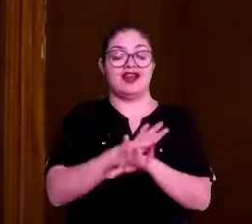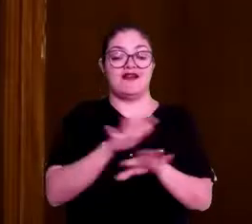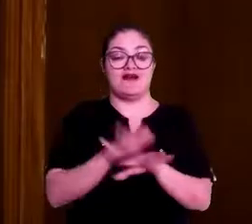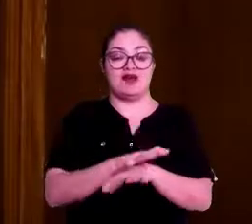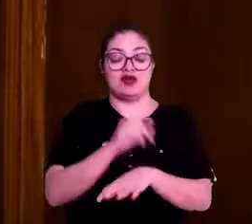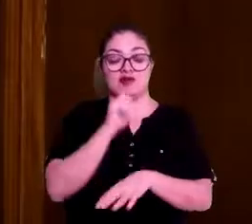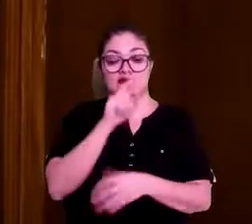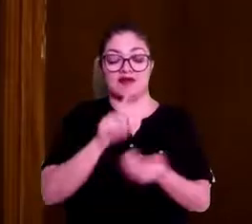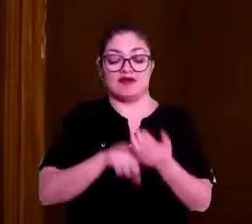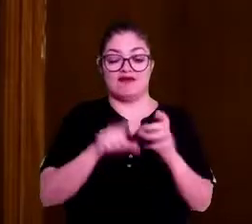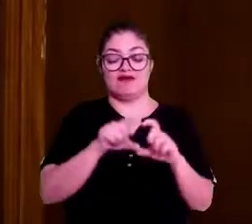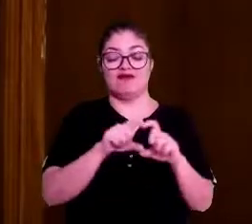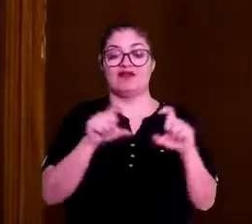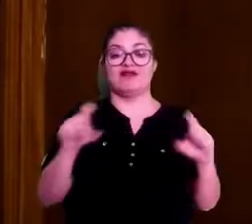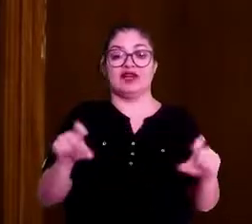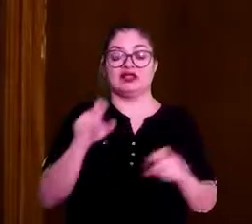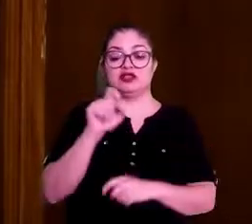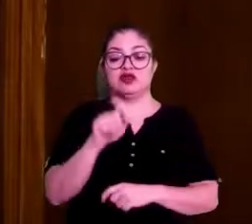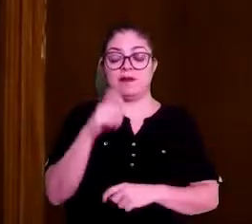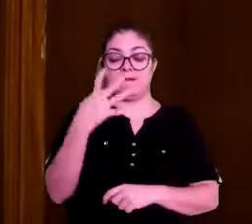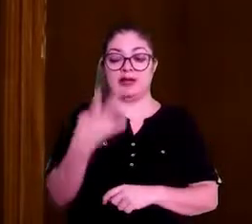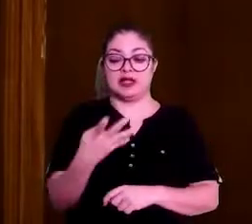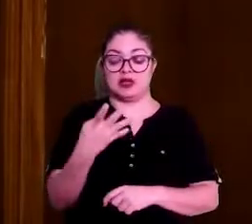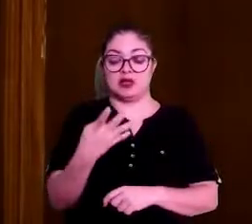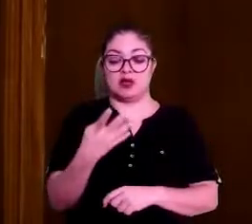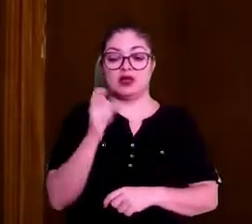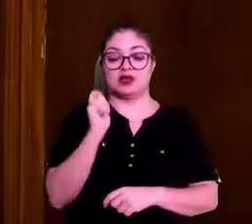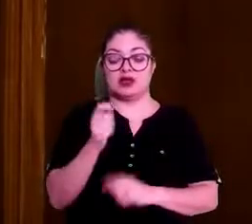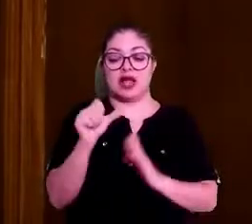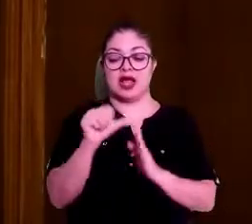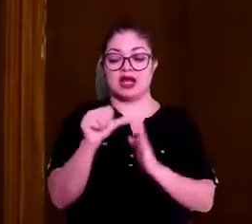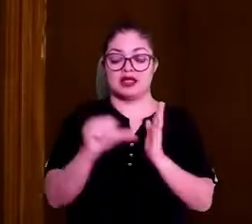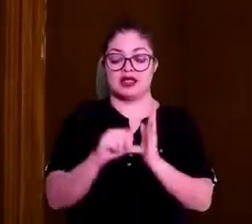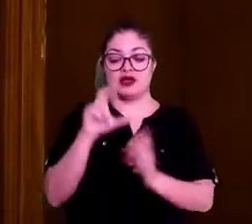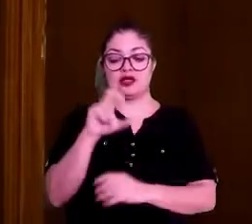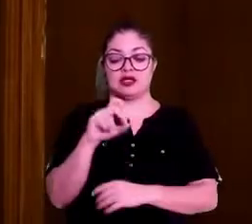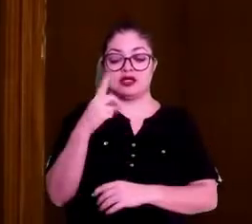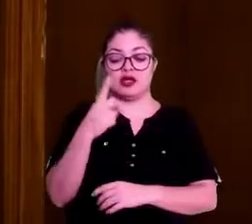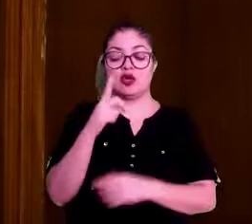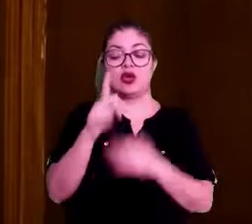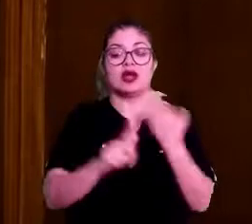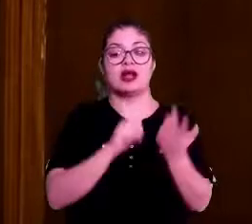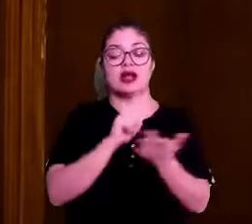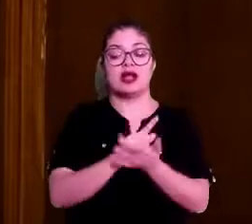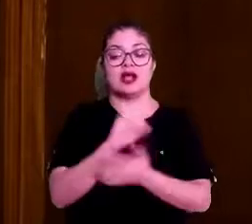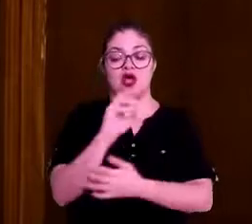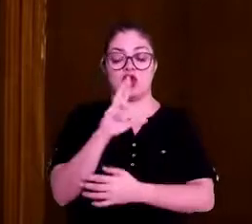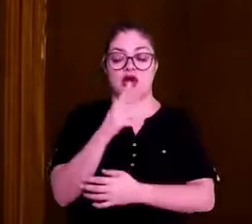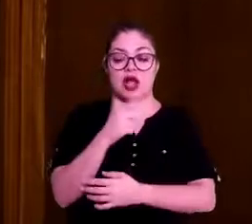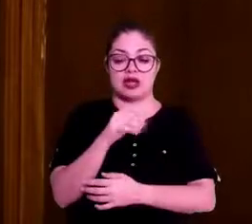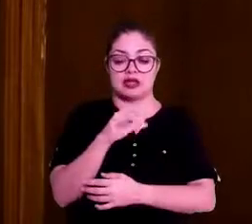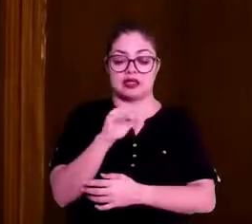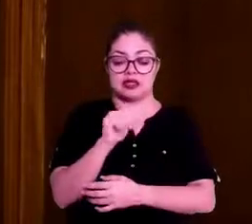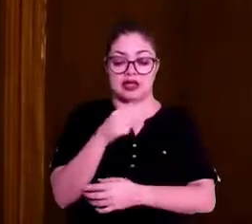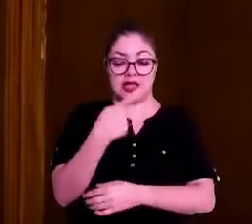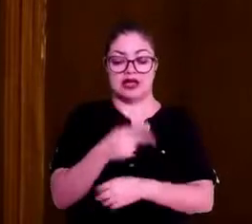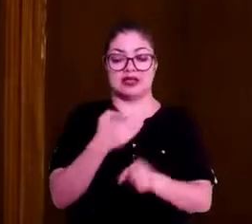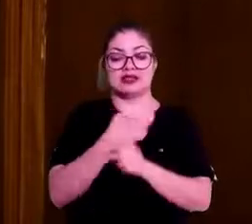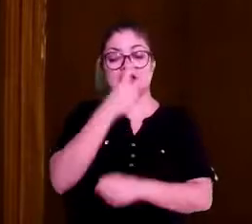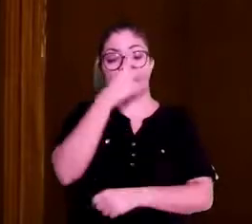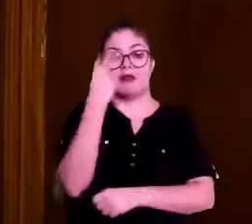de la fracción 24 quinques del artículo 31 de la Ley Orgánica Municipal del Estado de